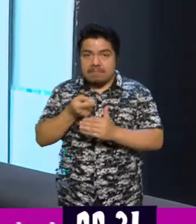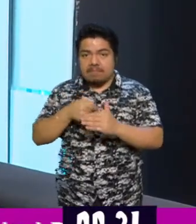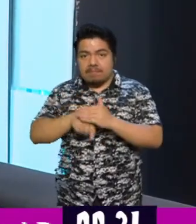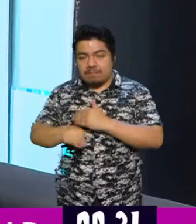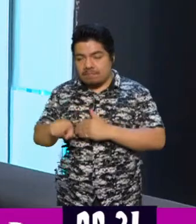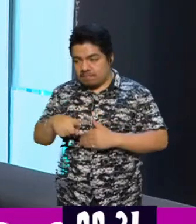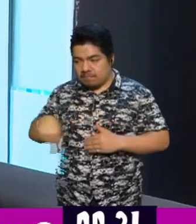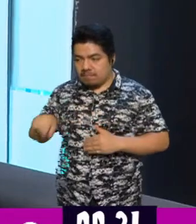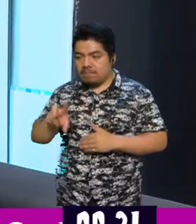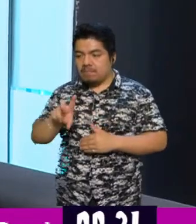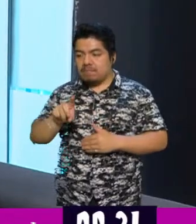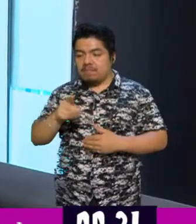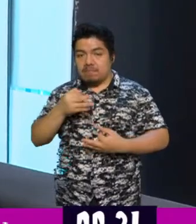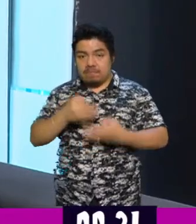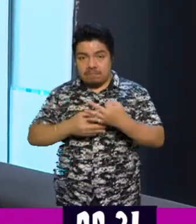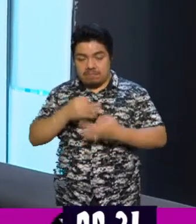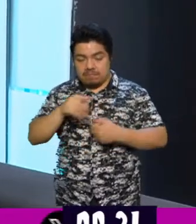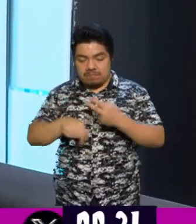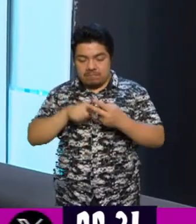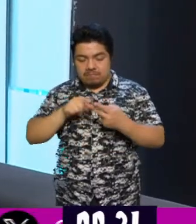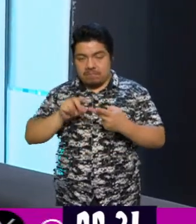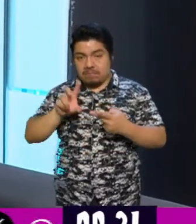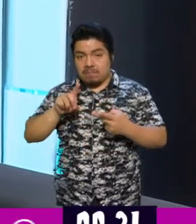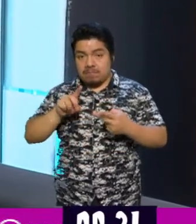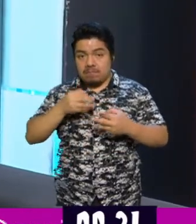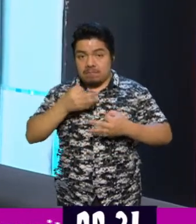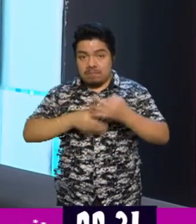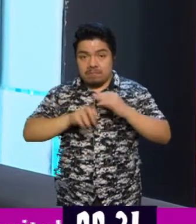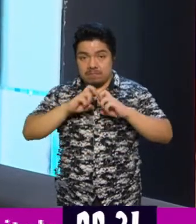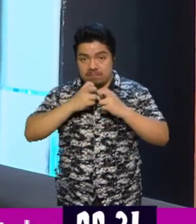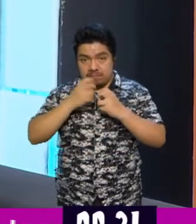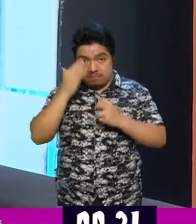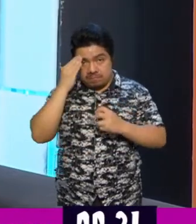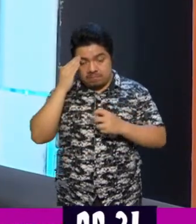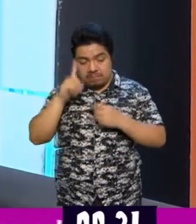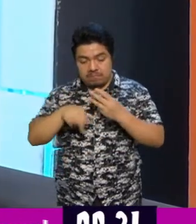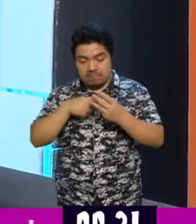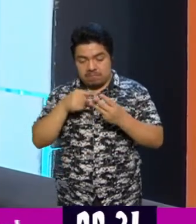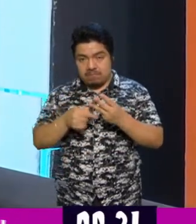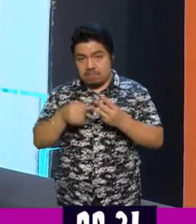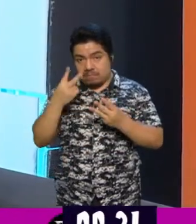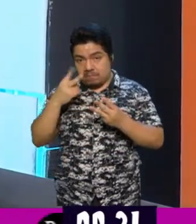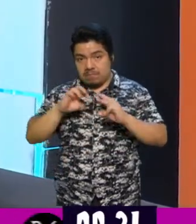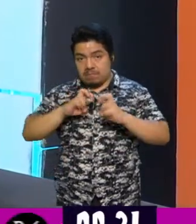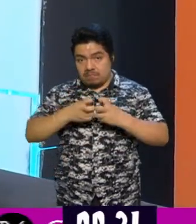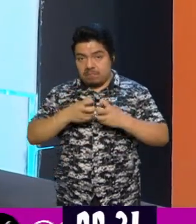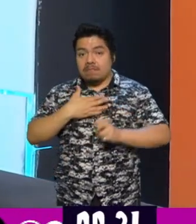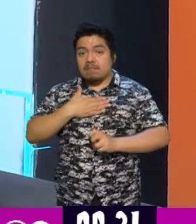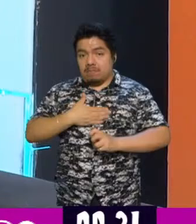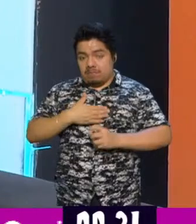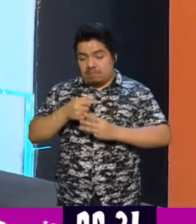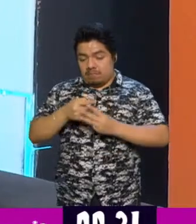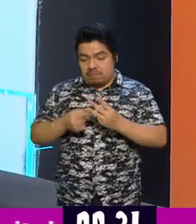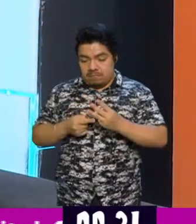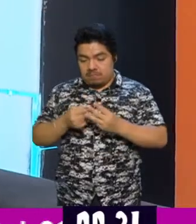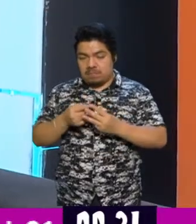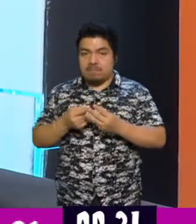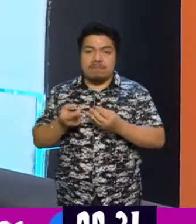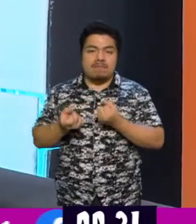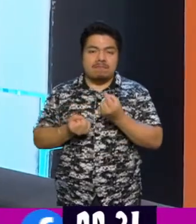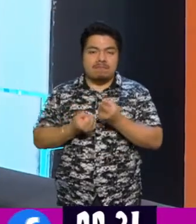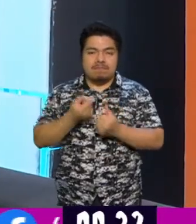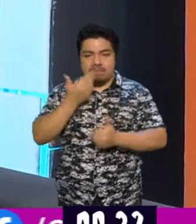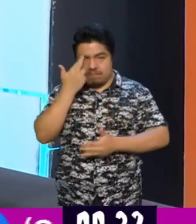30 jueces, 30 magistrados y 2 ministros de justicia que han incurrido